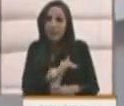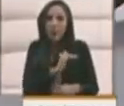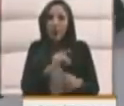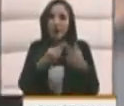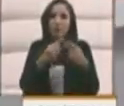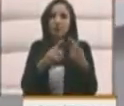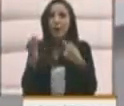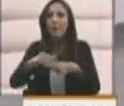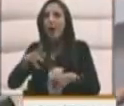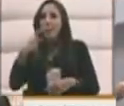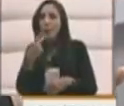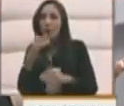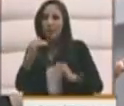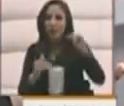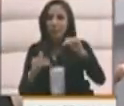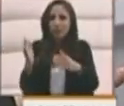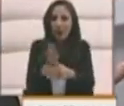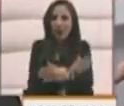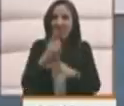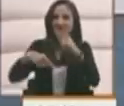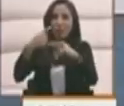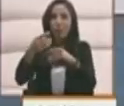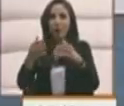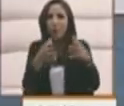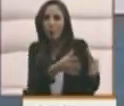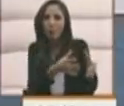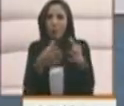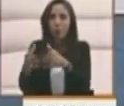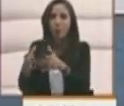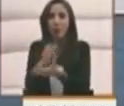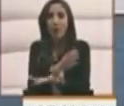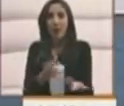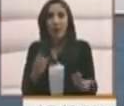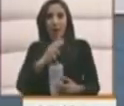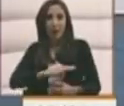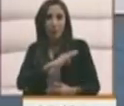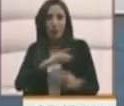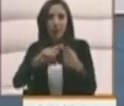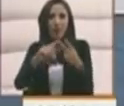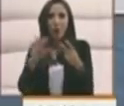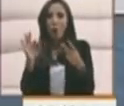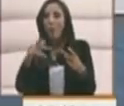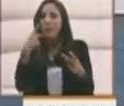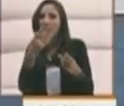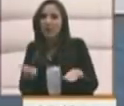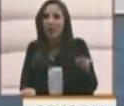¿Qué viene antes? ¿La moral o la política?